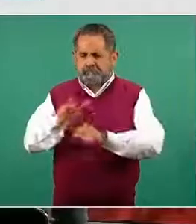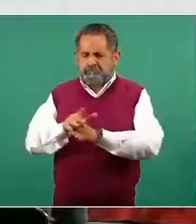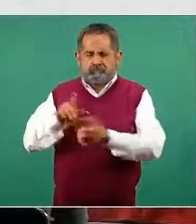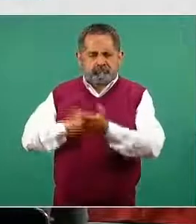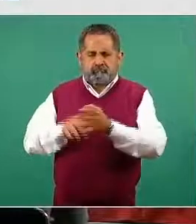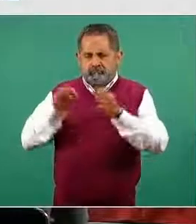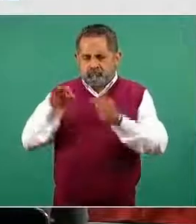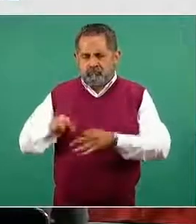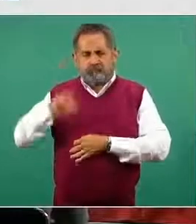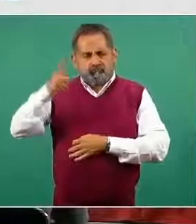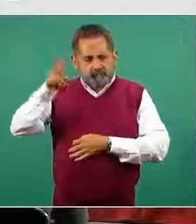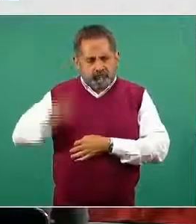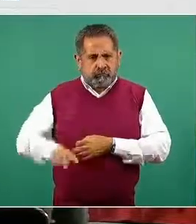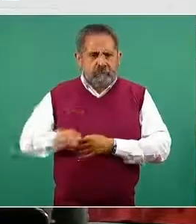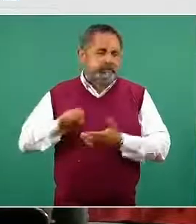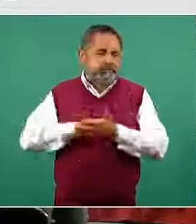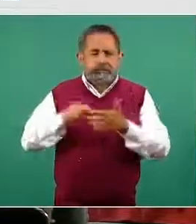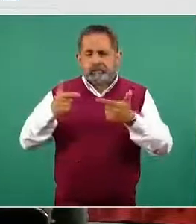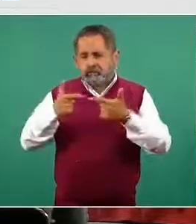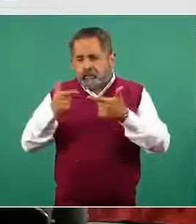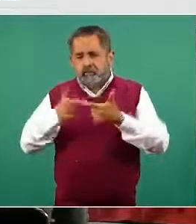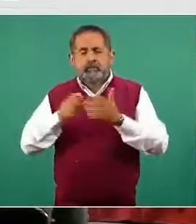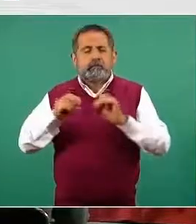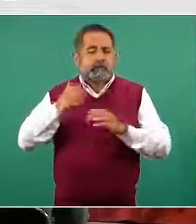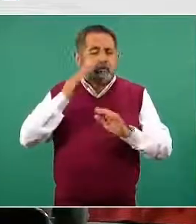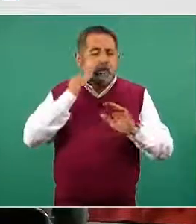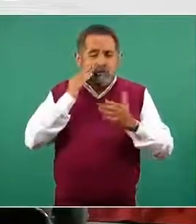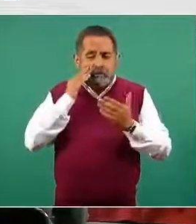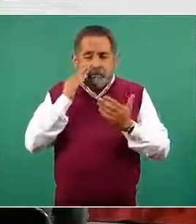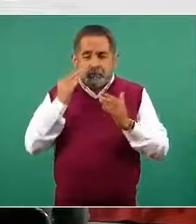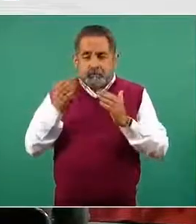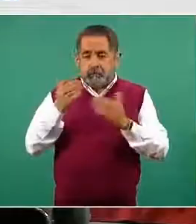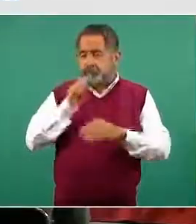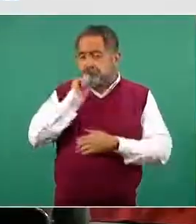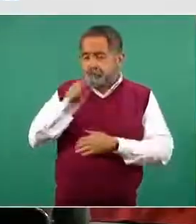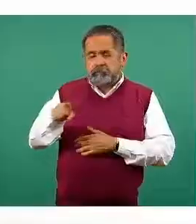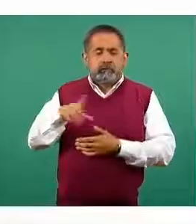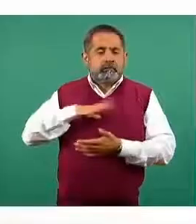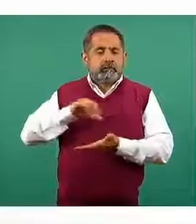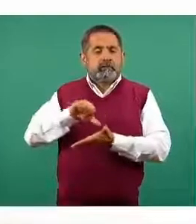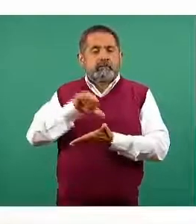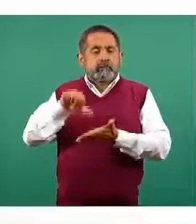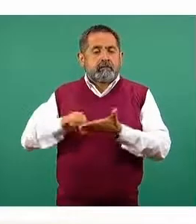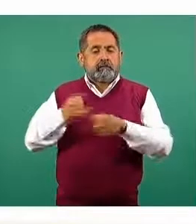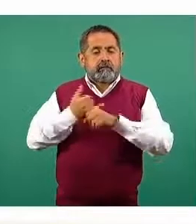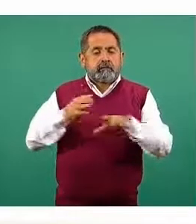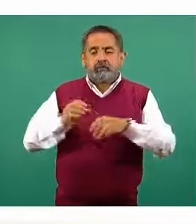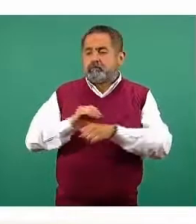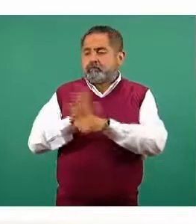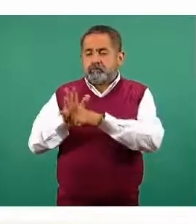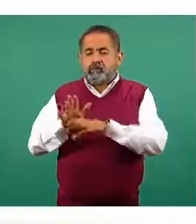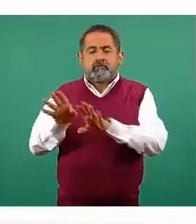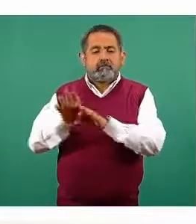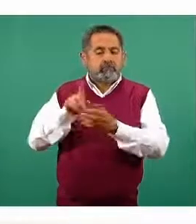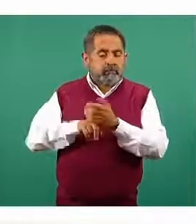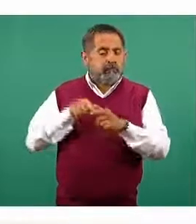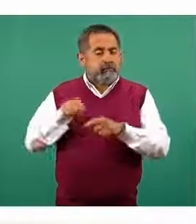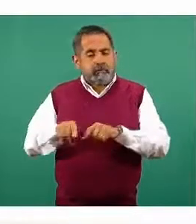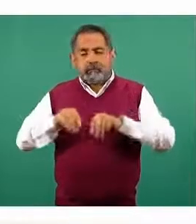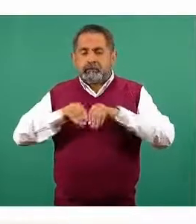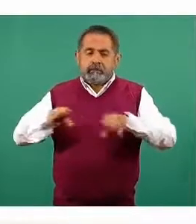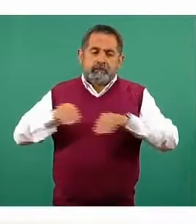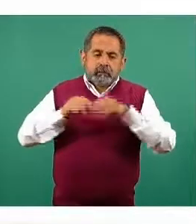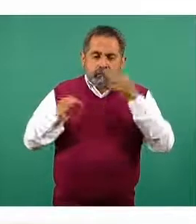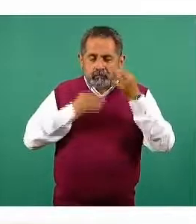Google y, por ejemplo, Facebook también tiene un centro de información sobre coronavirus en donde